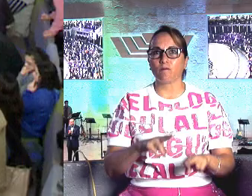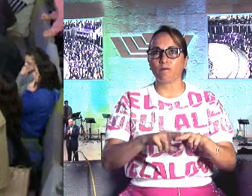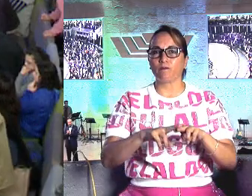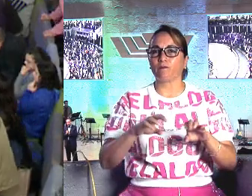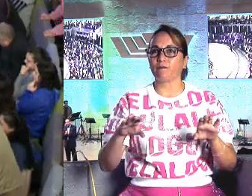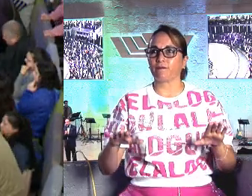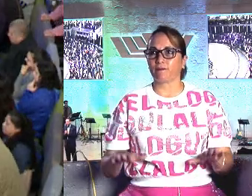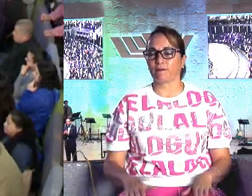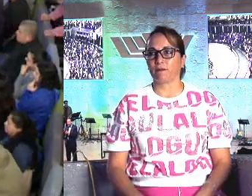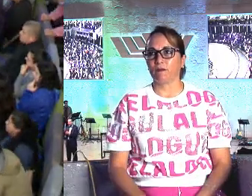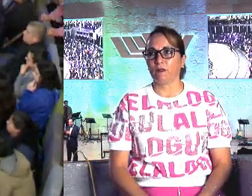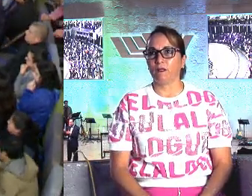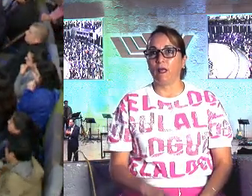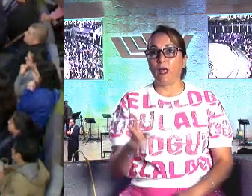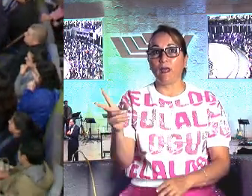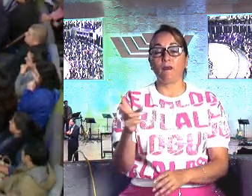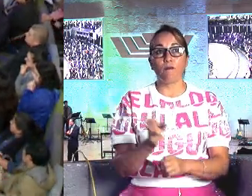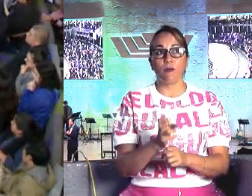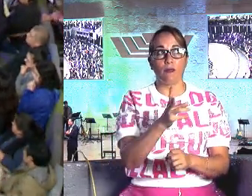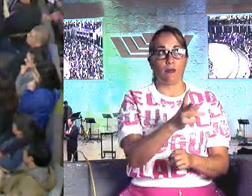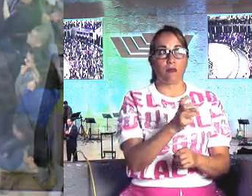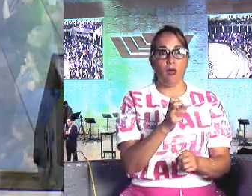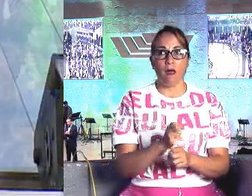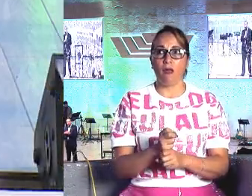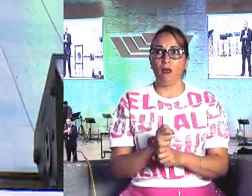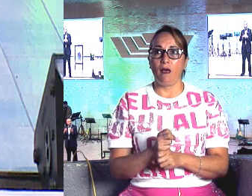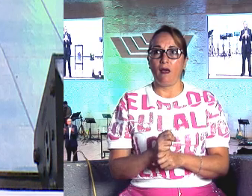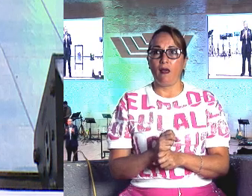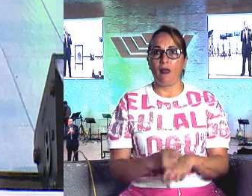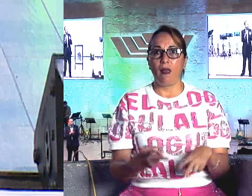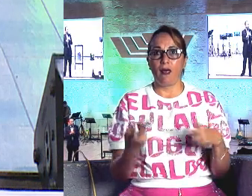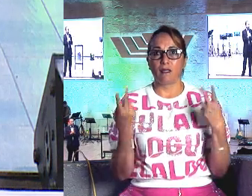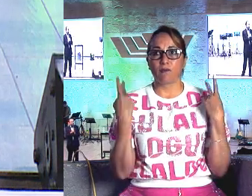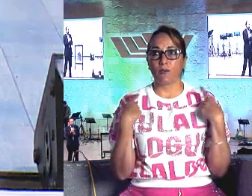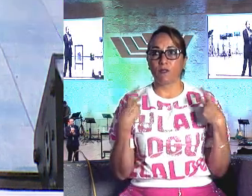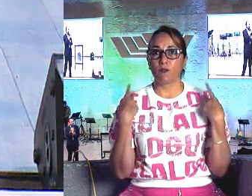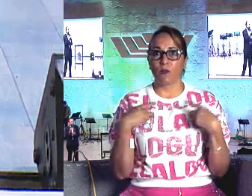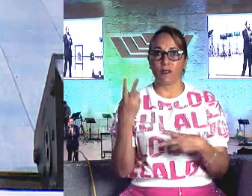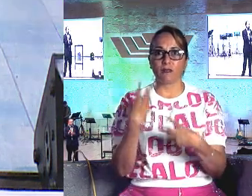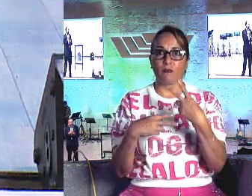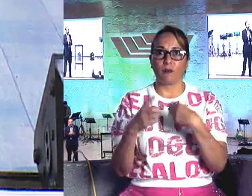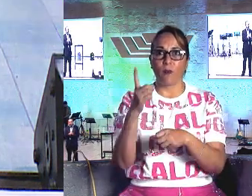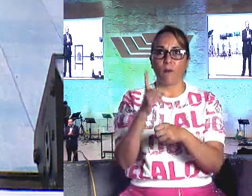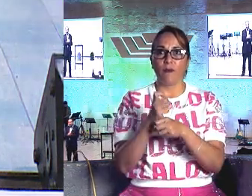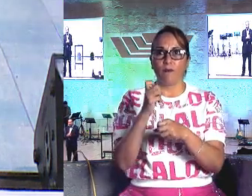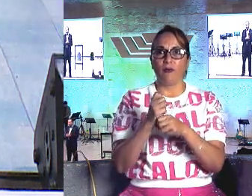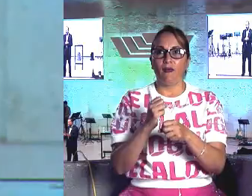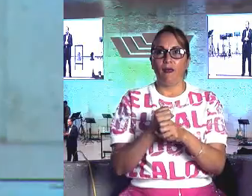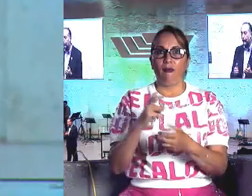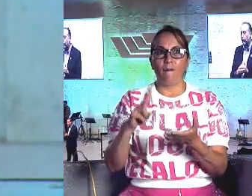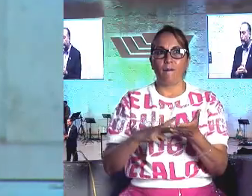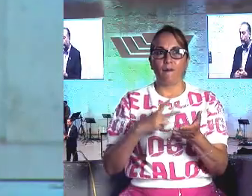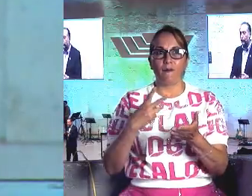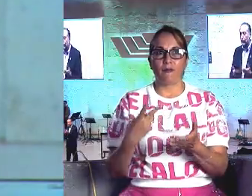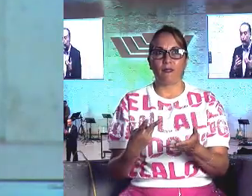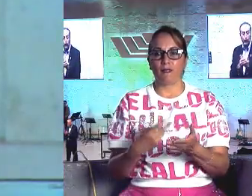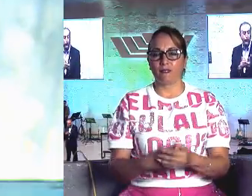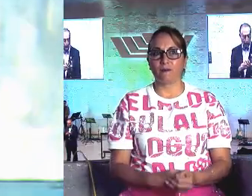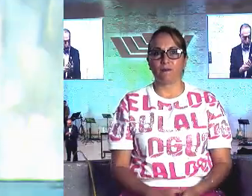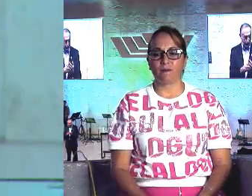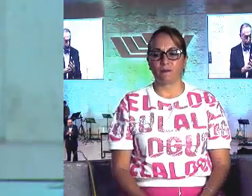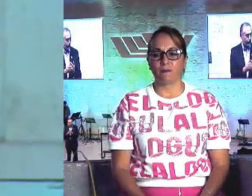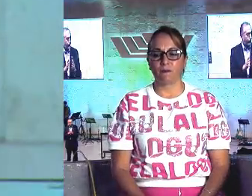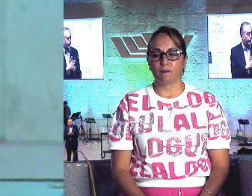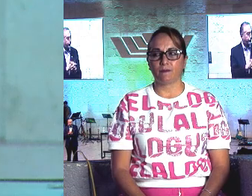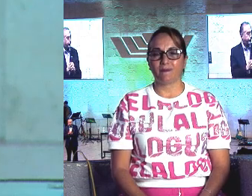antes de irme quiero invitar a aquellos que a lo mejor hoy vienen por vez primera y que nunca antes. Sí, si vas a dar un aplauso,